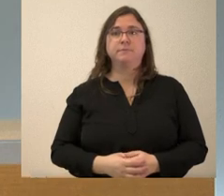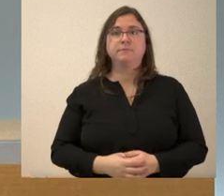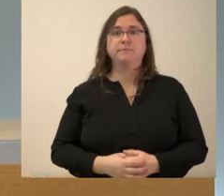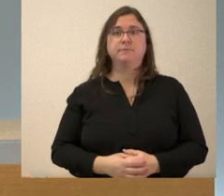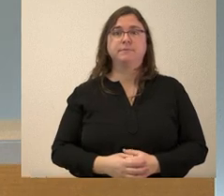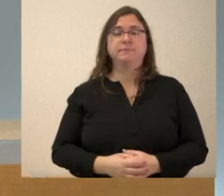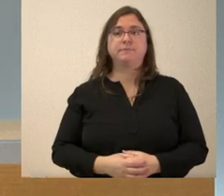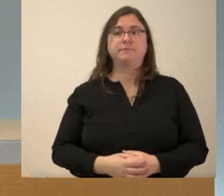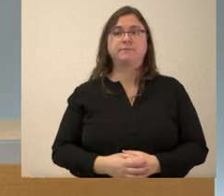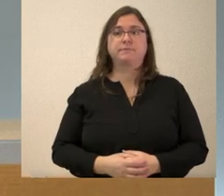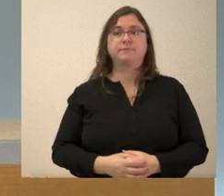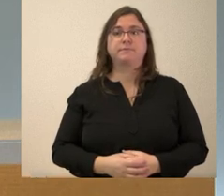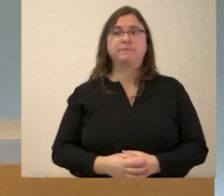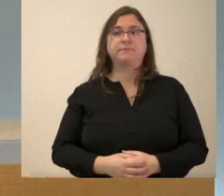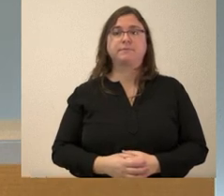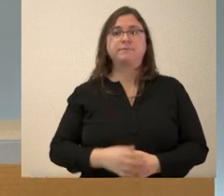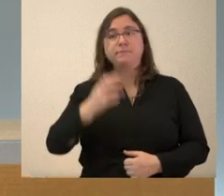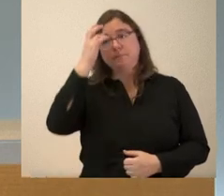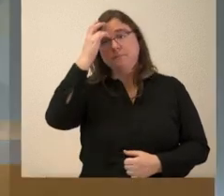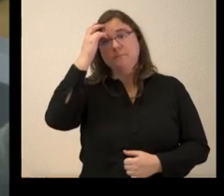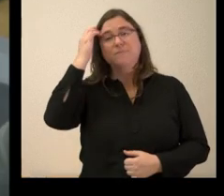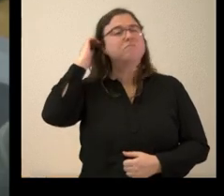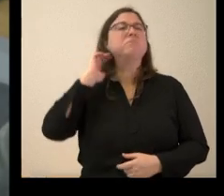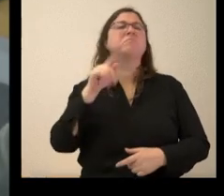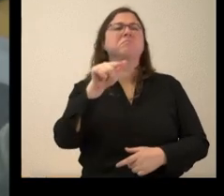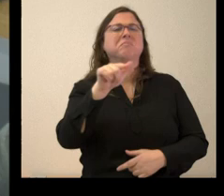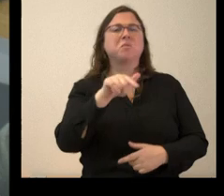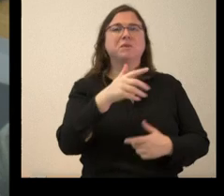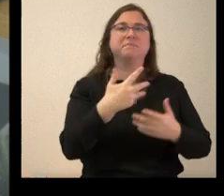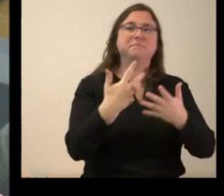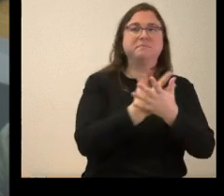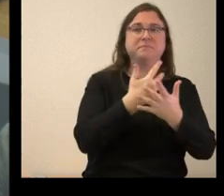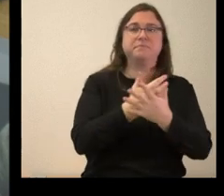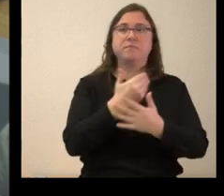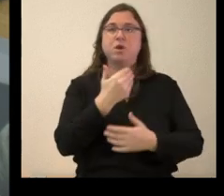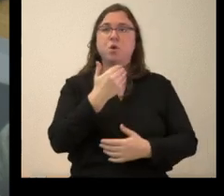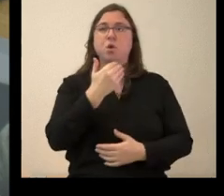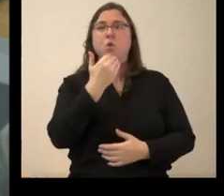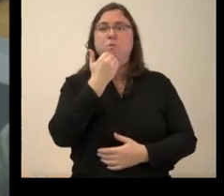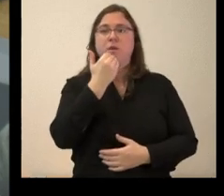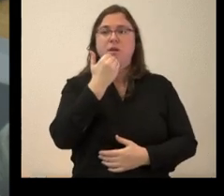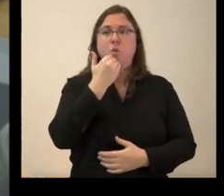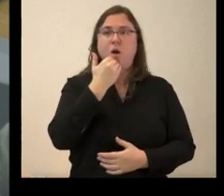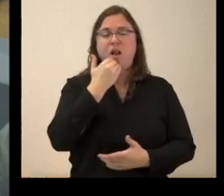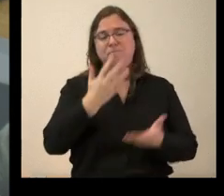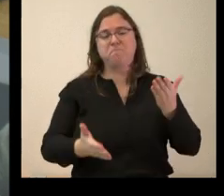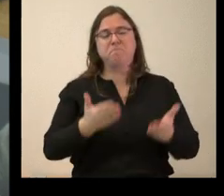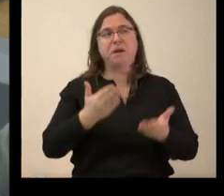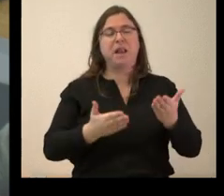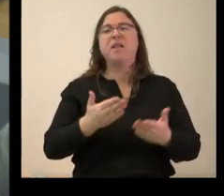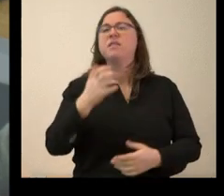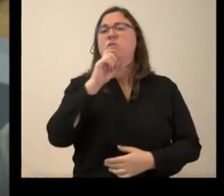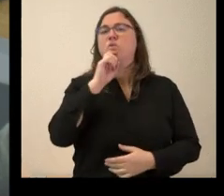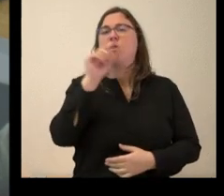Y si nos ha comentado un poco Cuál ha hecho una especie de balance de lo que ha sido estos meses de